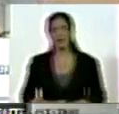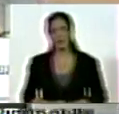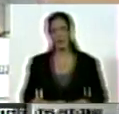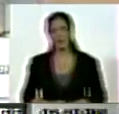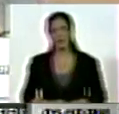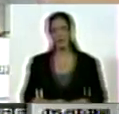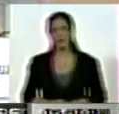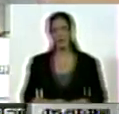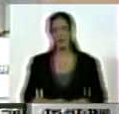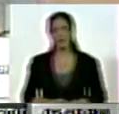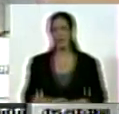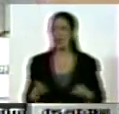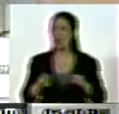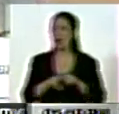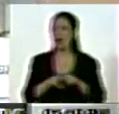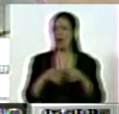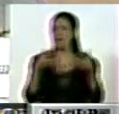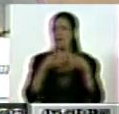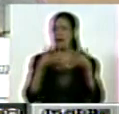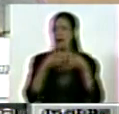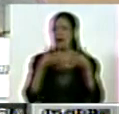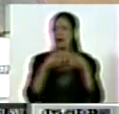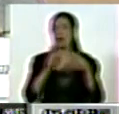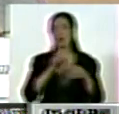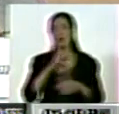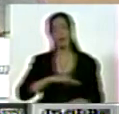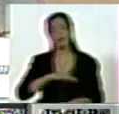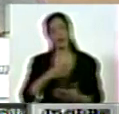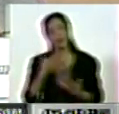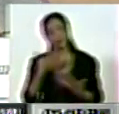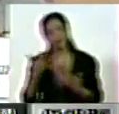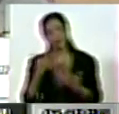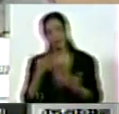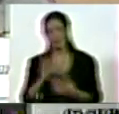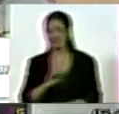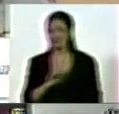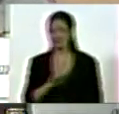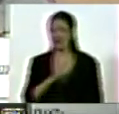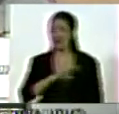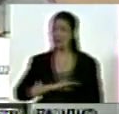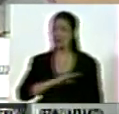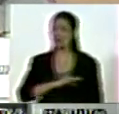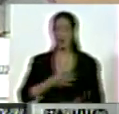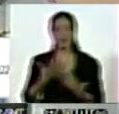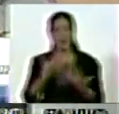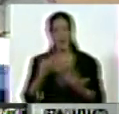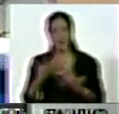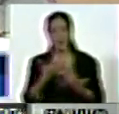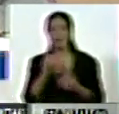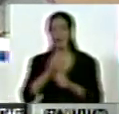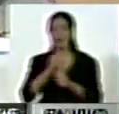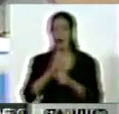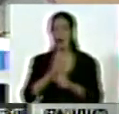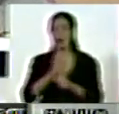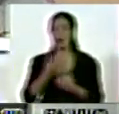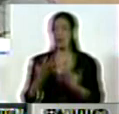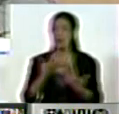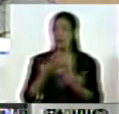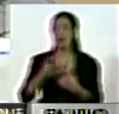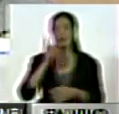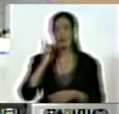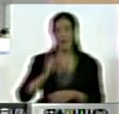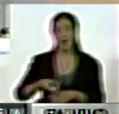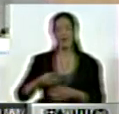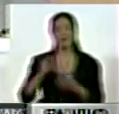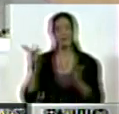se comporta más como una maquinaria de guerra que como una misión diplomática. Las misiones diplomáticas, los funcionarios diplomáticos deben regir